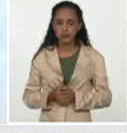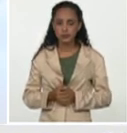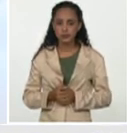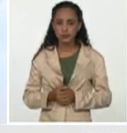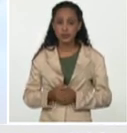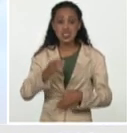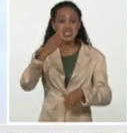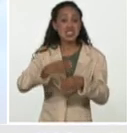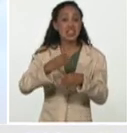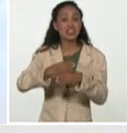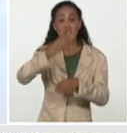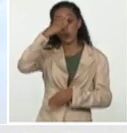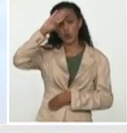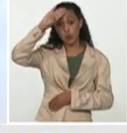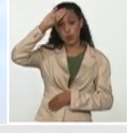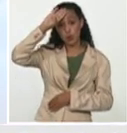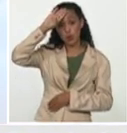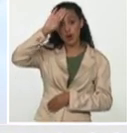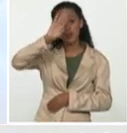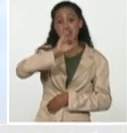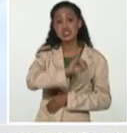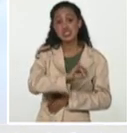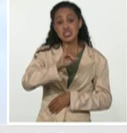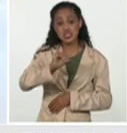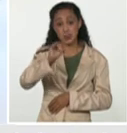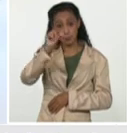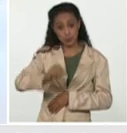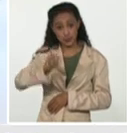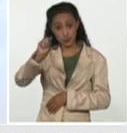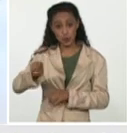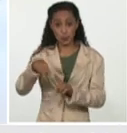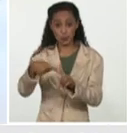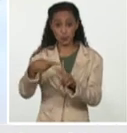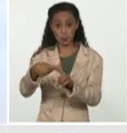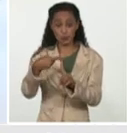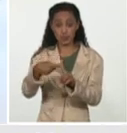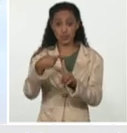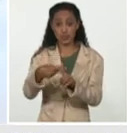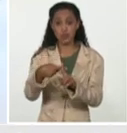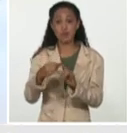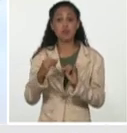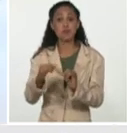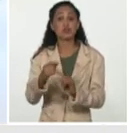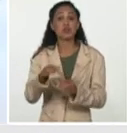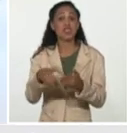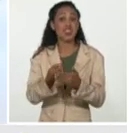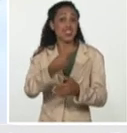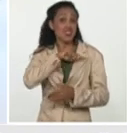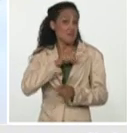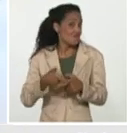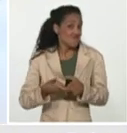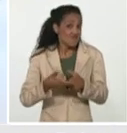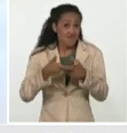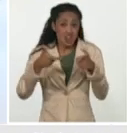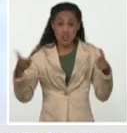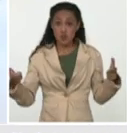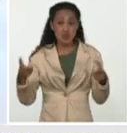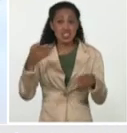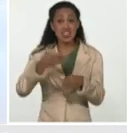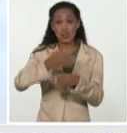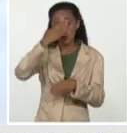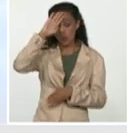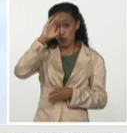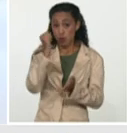Cuba, con 66 casos, es la que presenta en el día de ayer el mayor número de casos